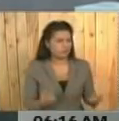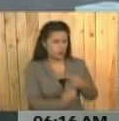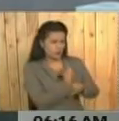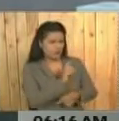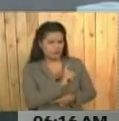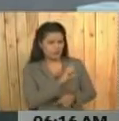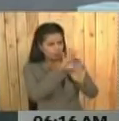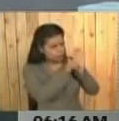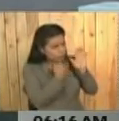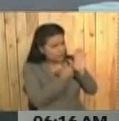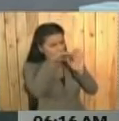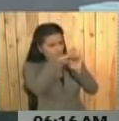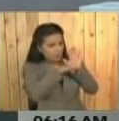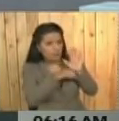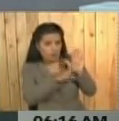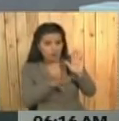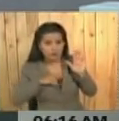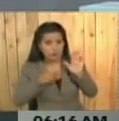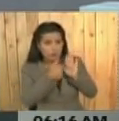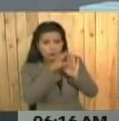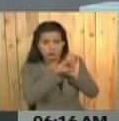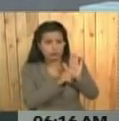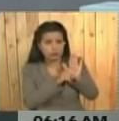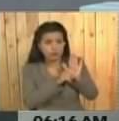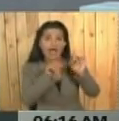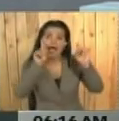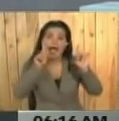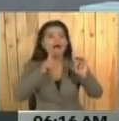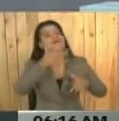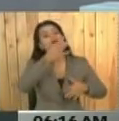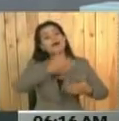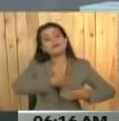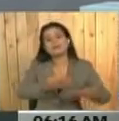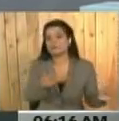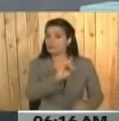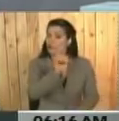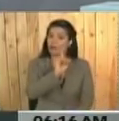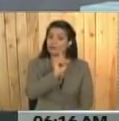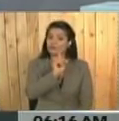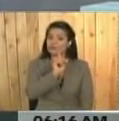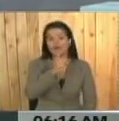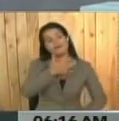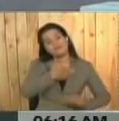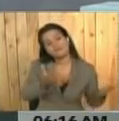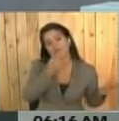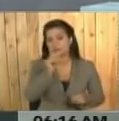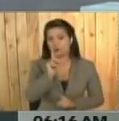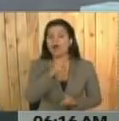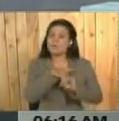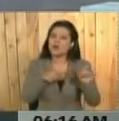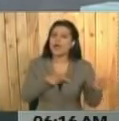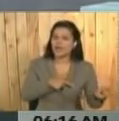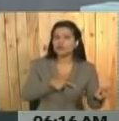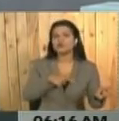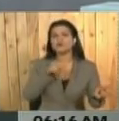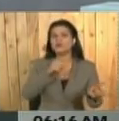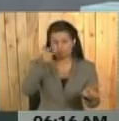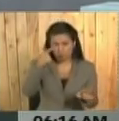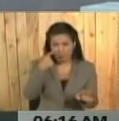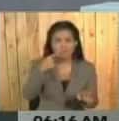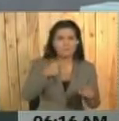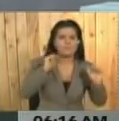Constitución y nosotros vamos Air no le vamos a ceder absolutamente nada nada pero ellos van a ir no van a recoger las firm